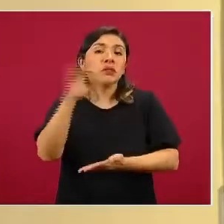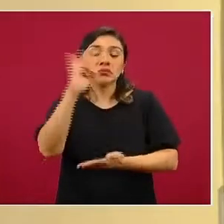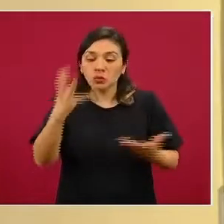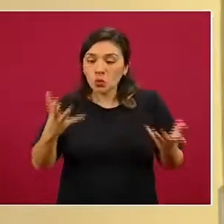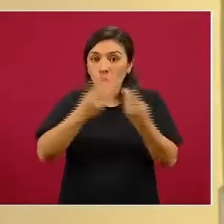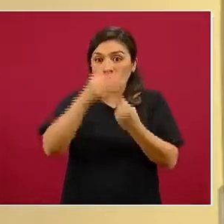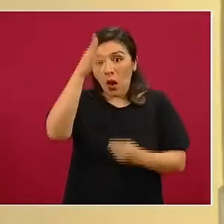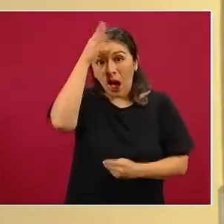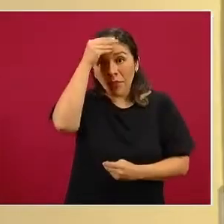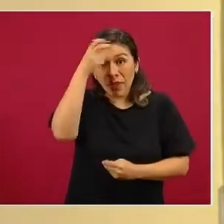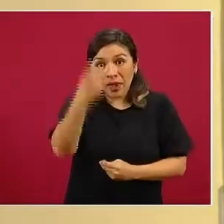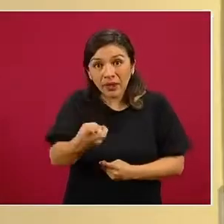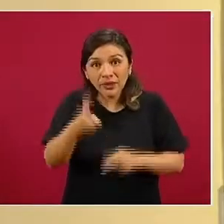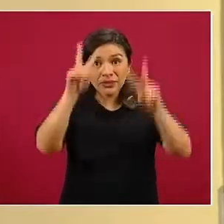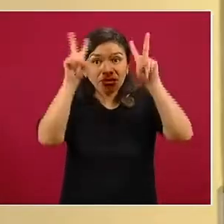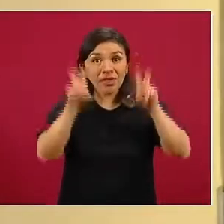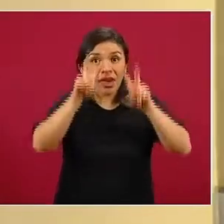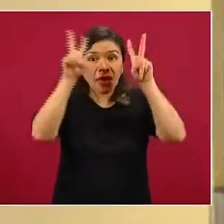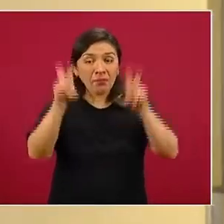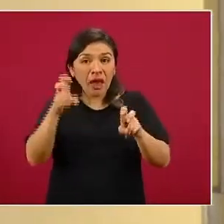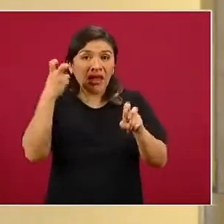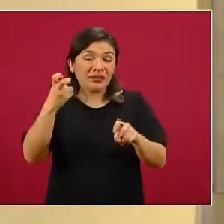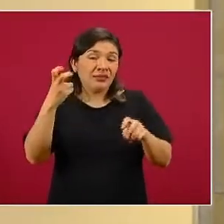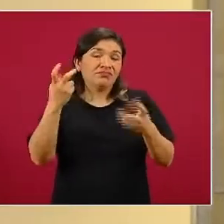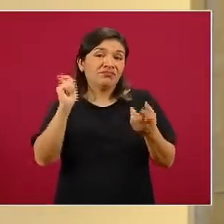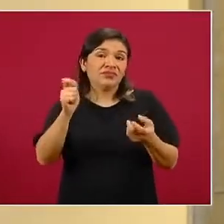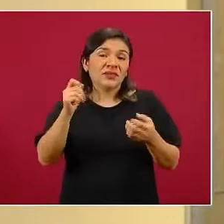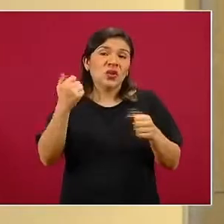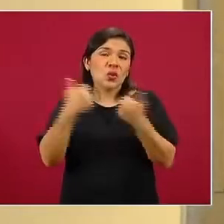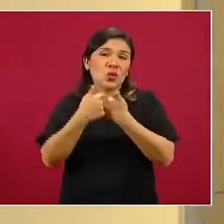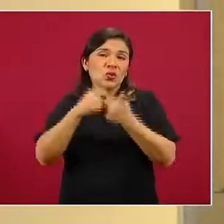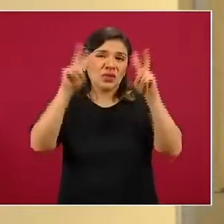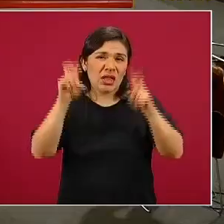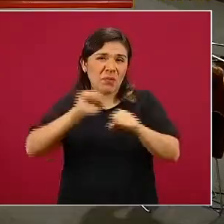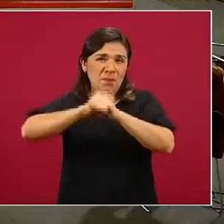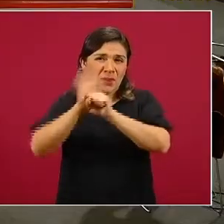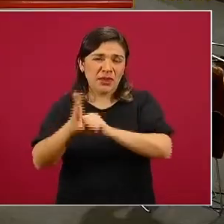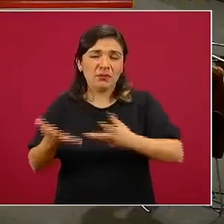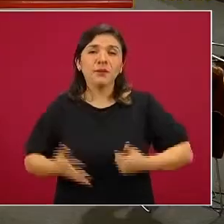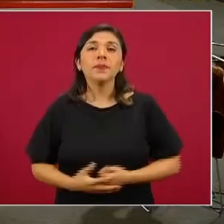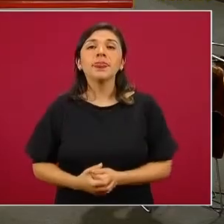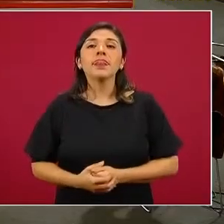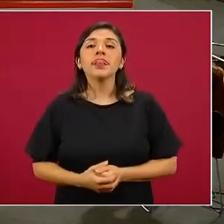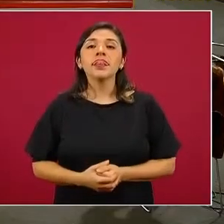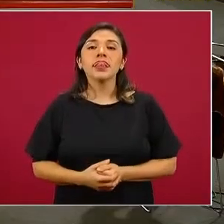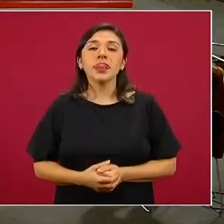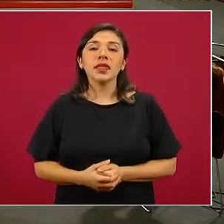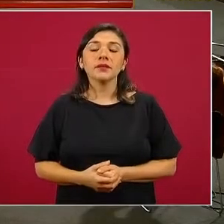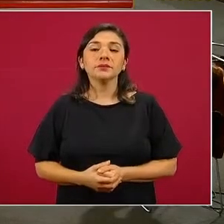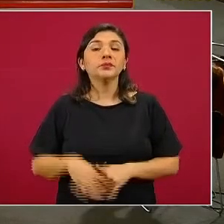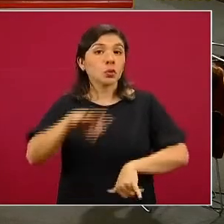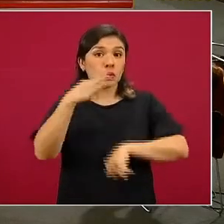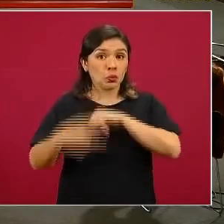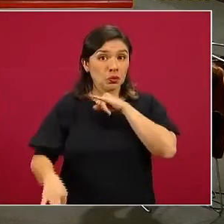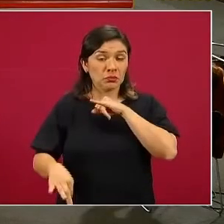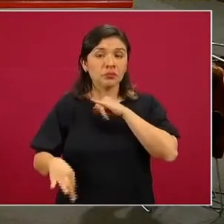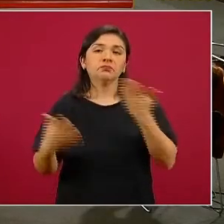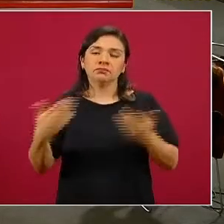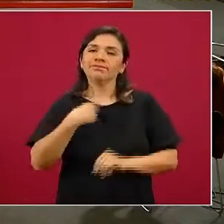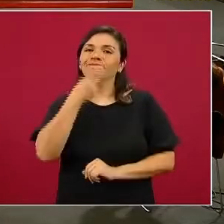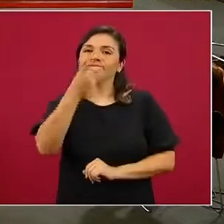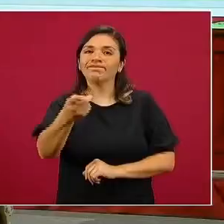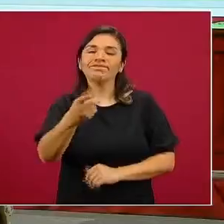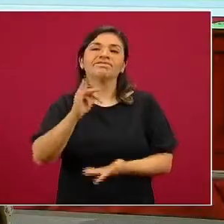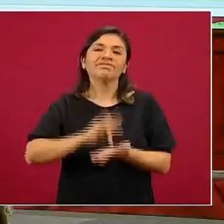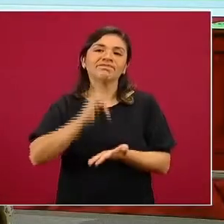aprendemos juntos con esta situación de la pandemia. La que sigue. Por último, quiero